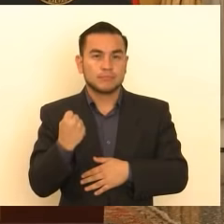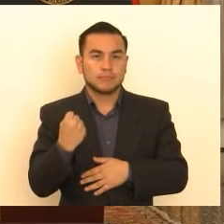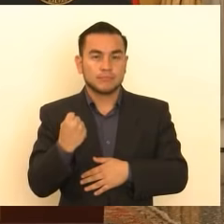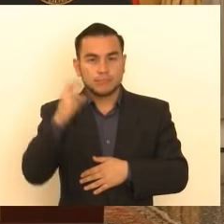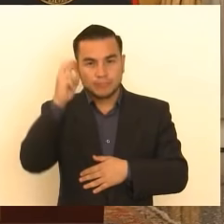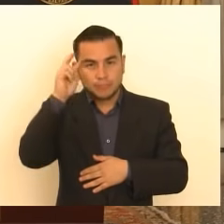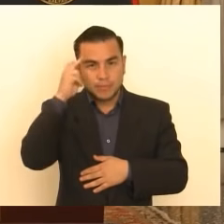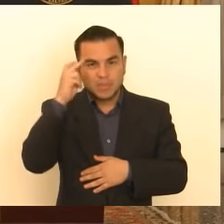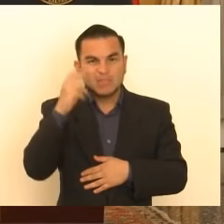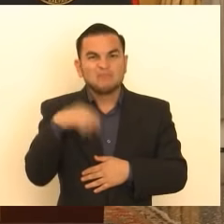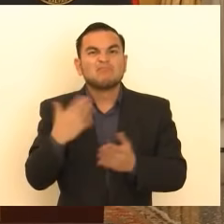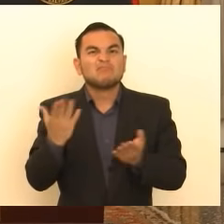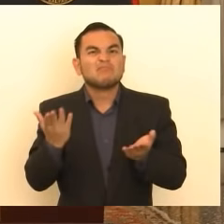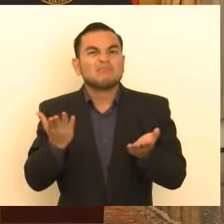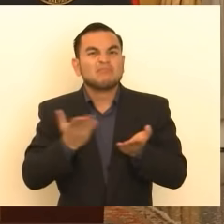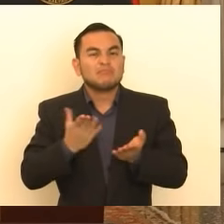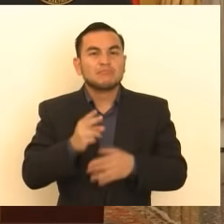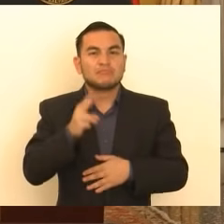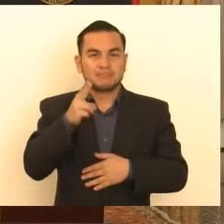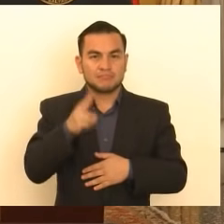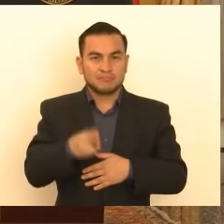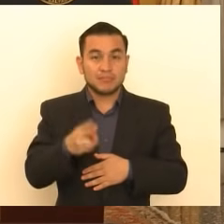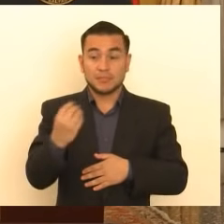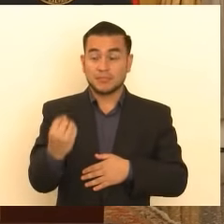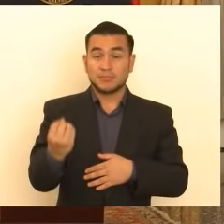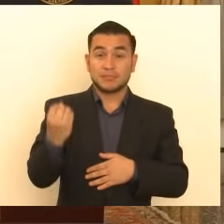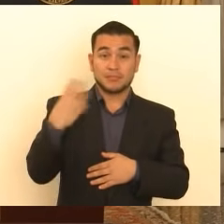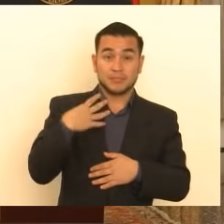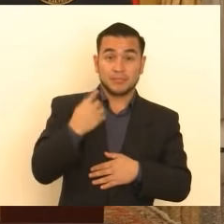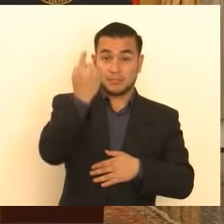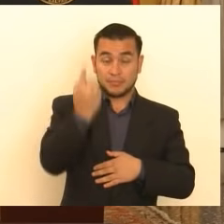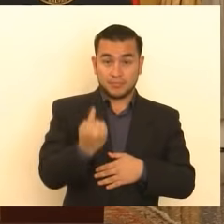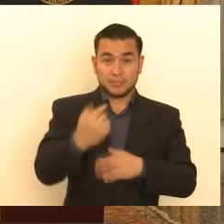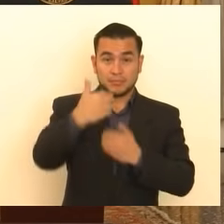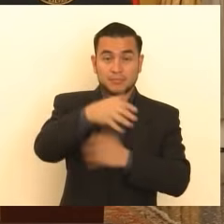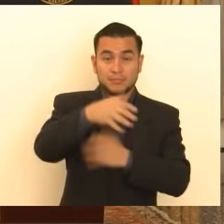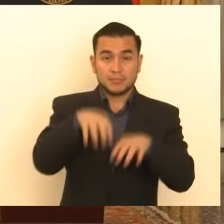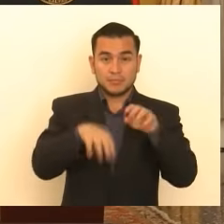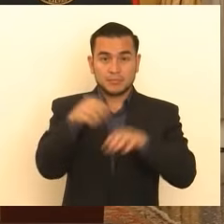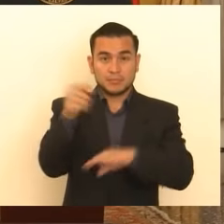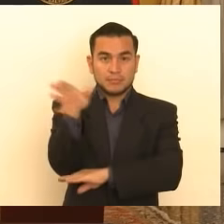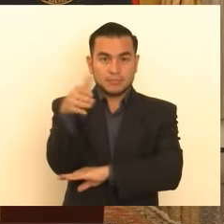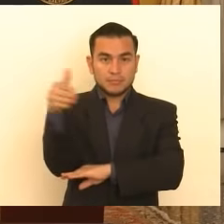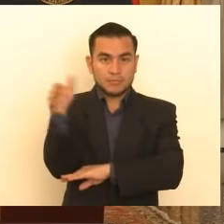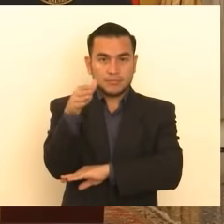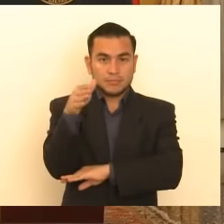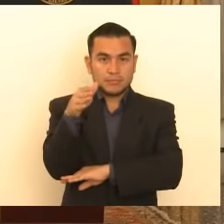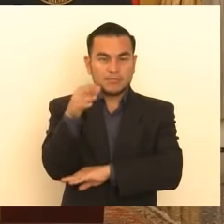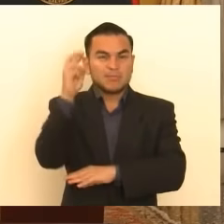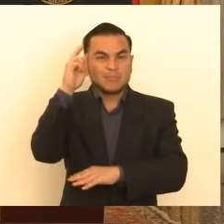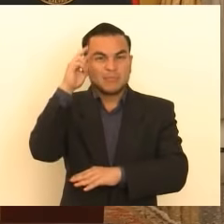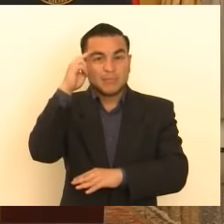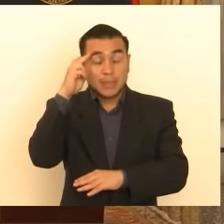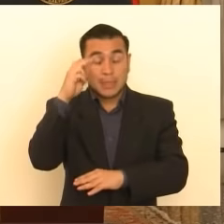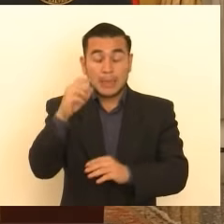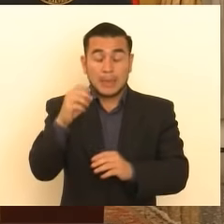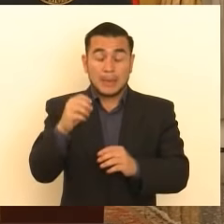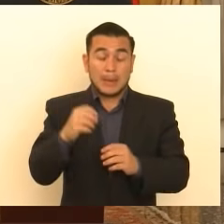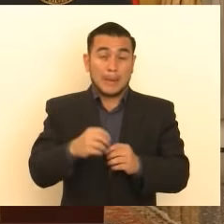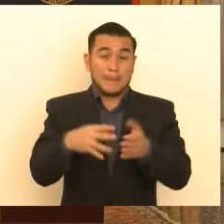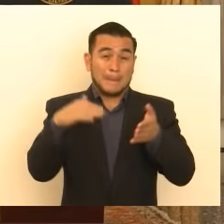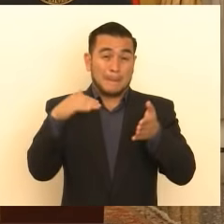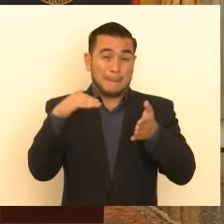estamos hablando de, como dijo el embajador, él dijo billions, porque es en inglés, pero estamos hablando de miles de millones de